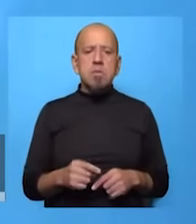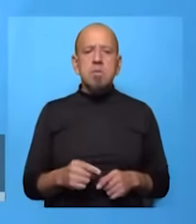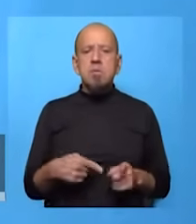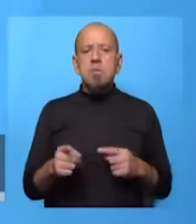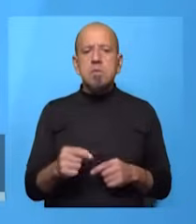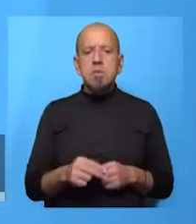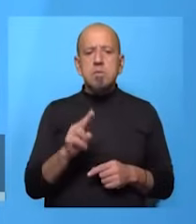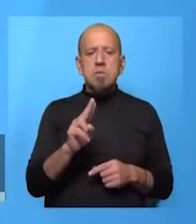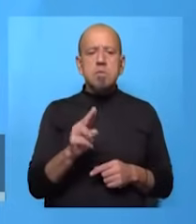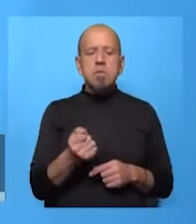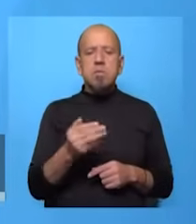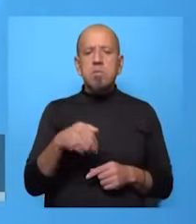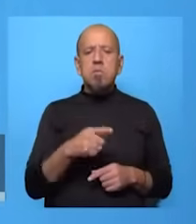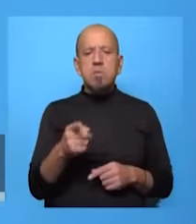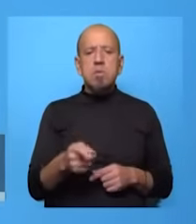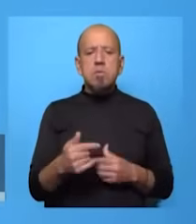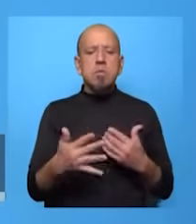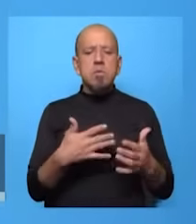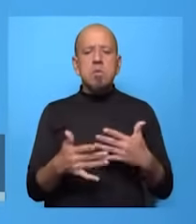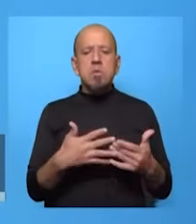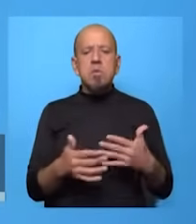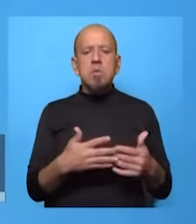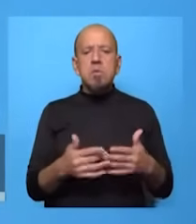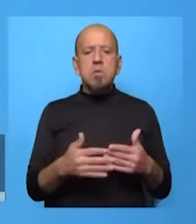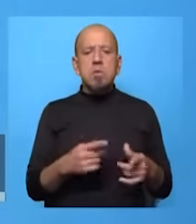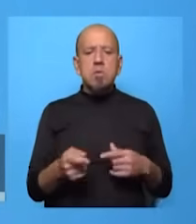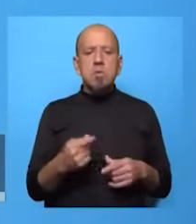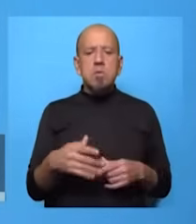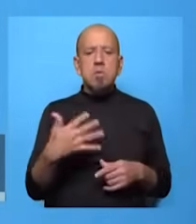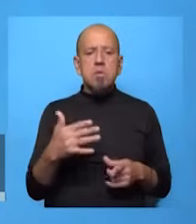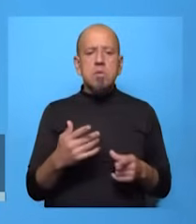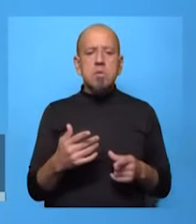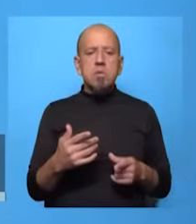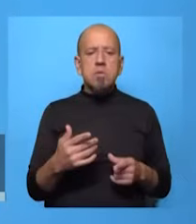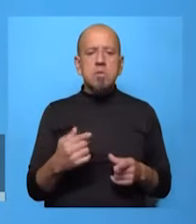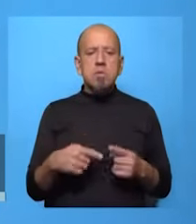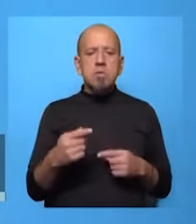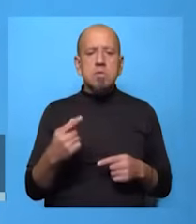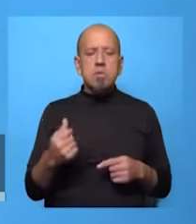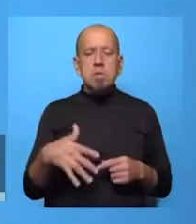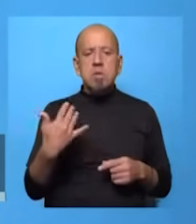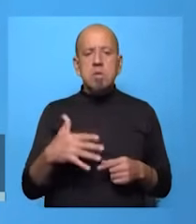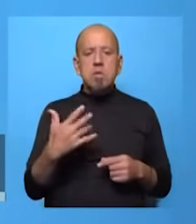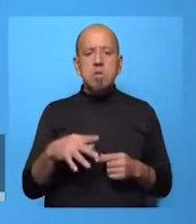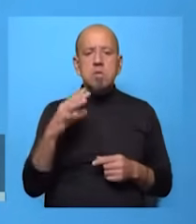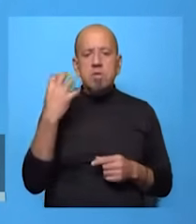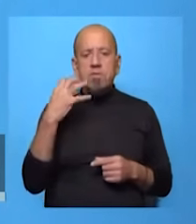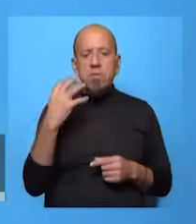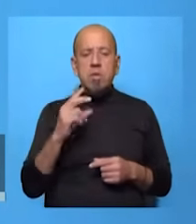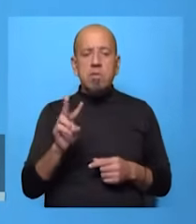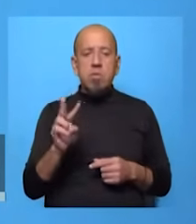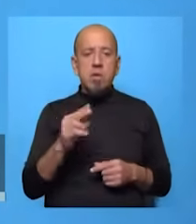la wam y quien va a la feria y se encuentra todos los días que esto pero la granja además de estar más caro todas las frutas y las verduras y el costo de vida ser más